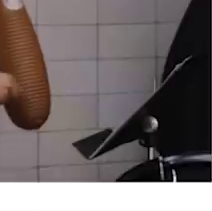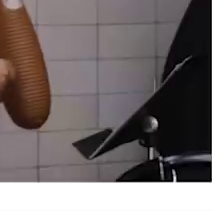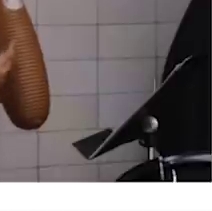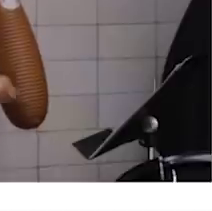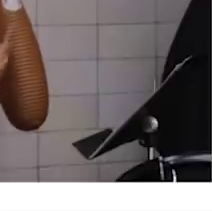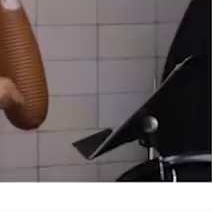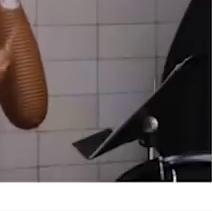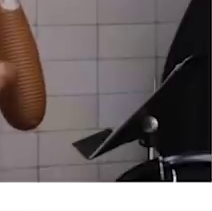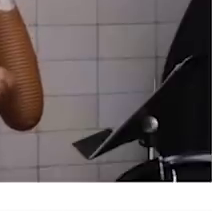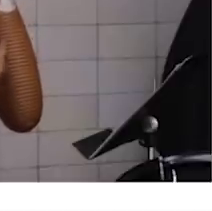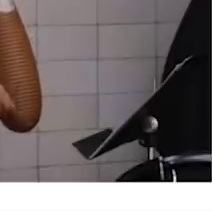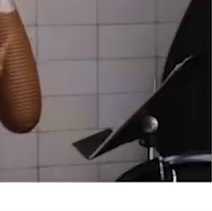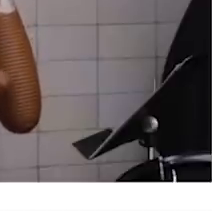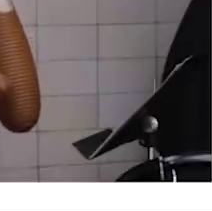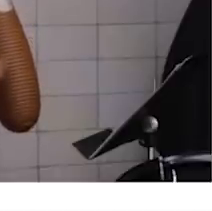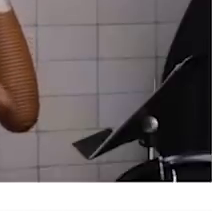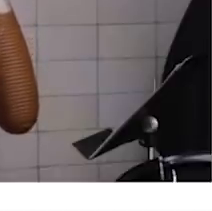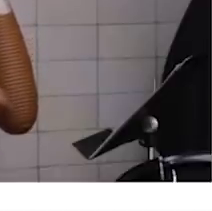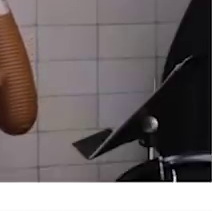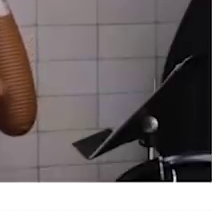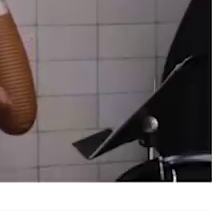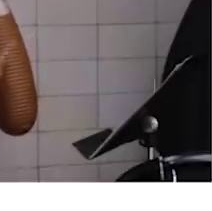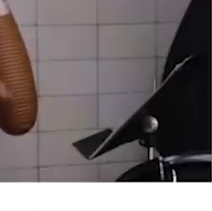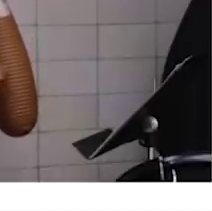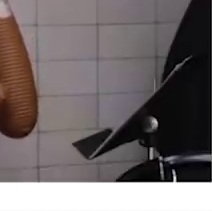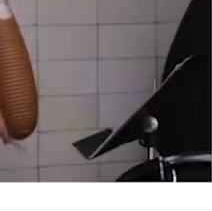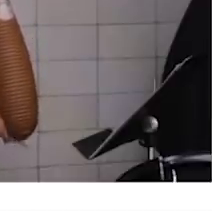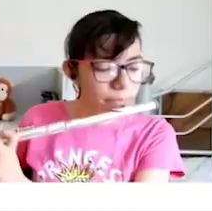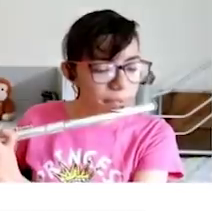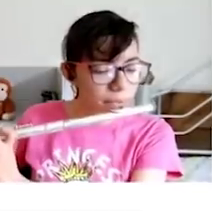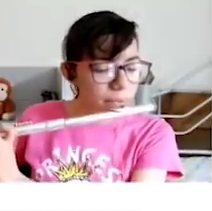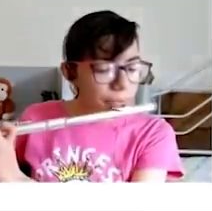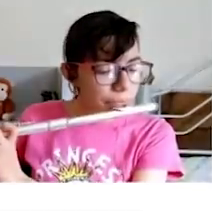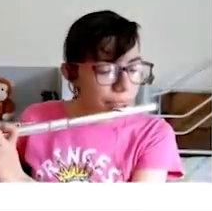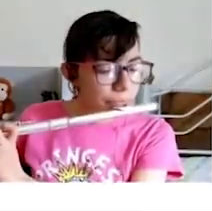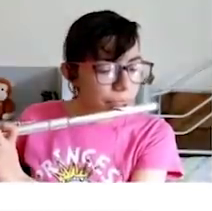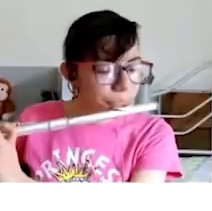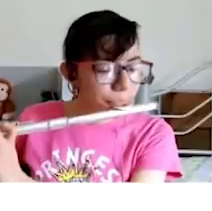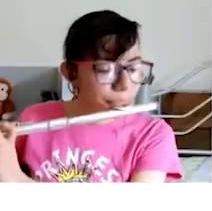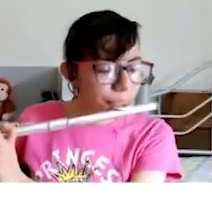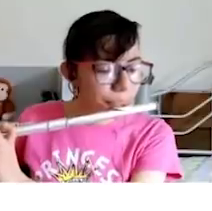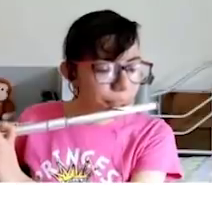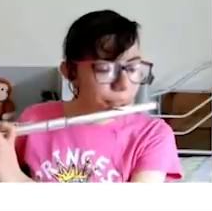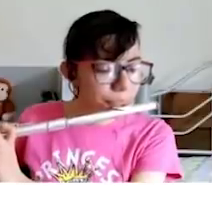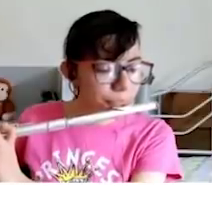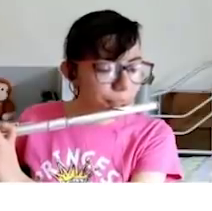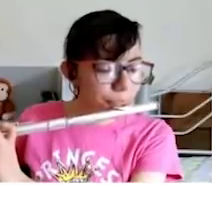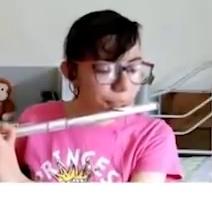We'll be right back.